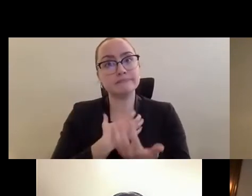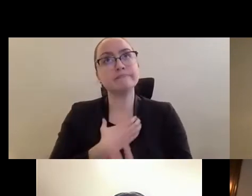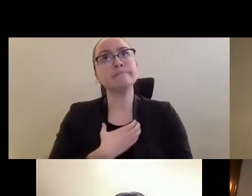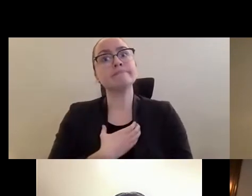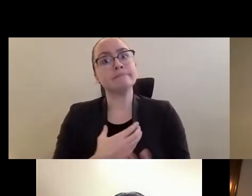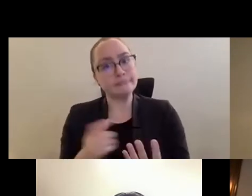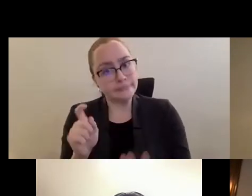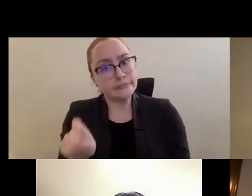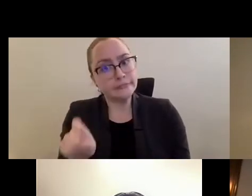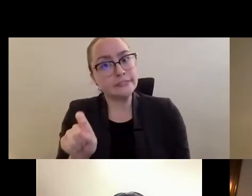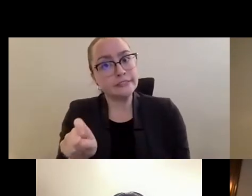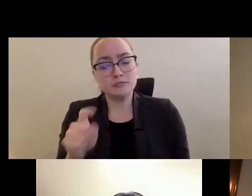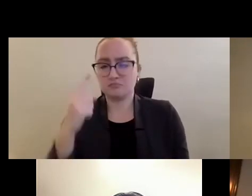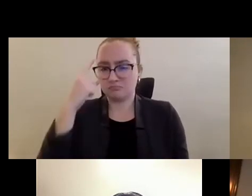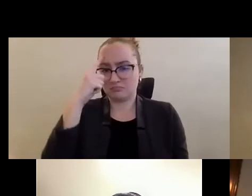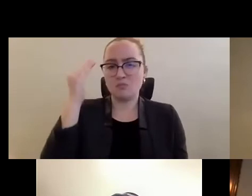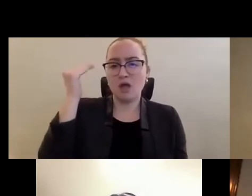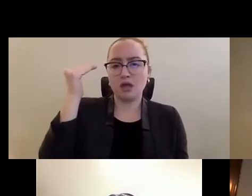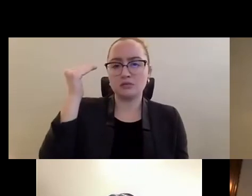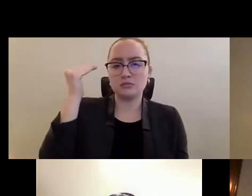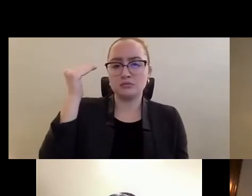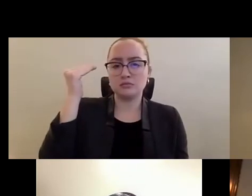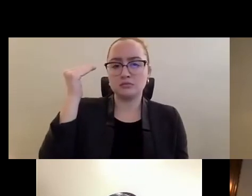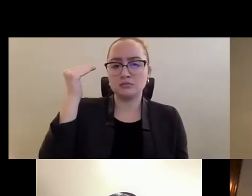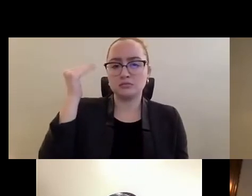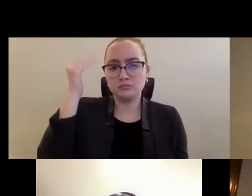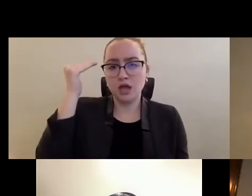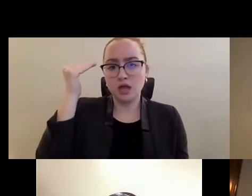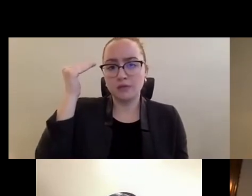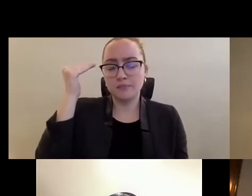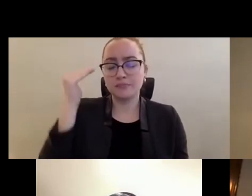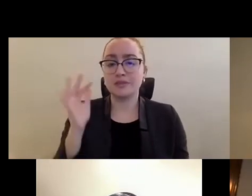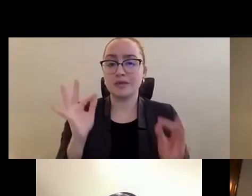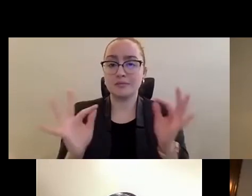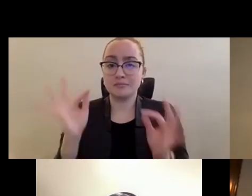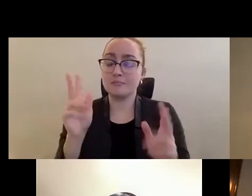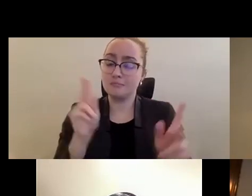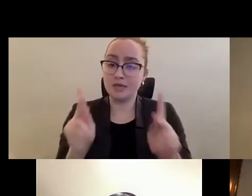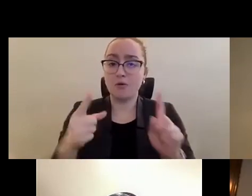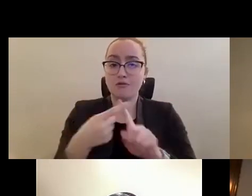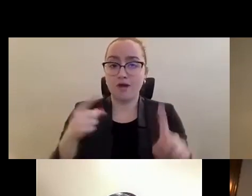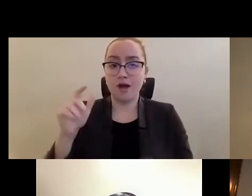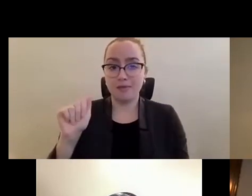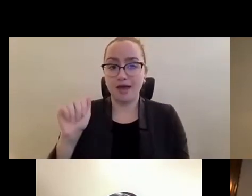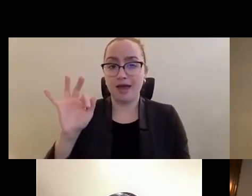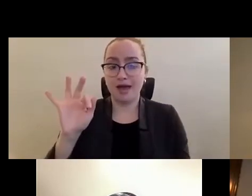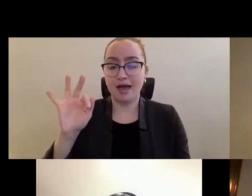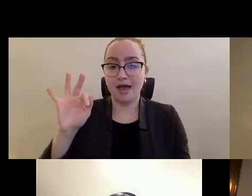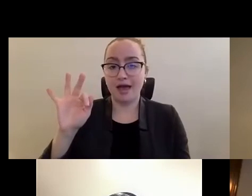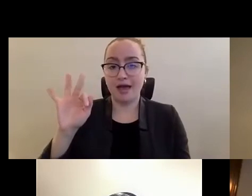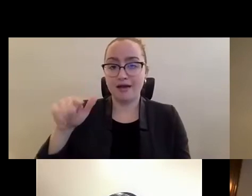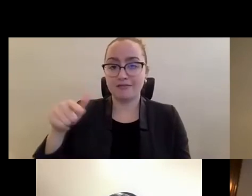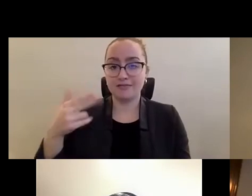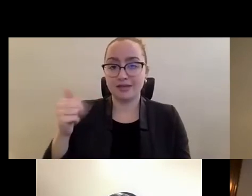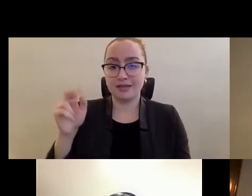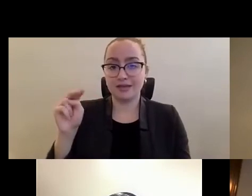si no hubo eso, esa intervención de Estados Unidos, no hubiese empezado en el primer momento que gente venga. Mucha gente